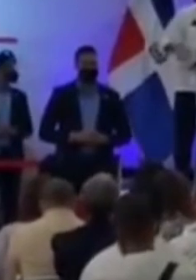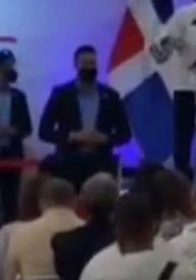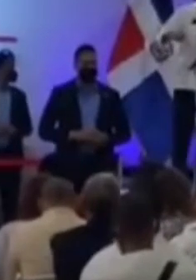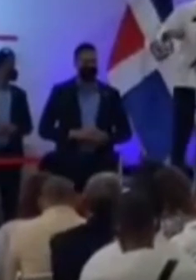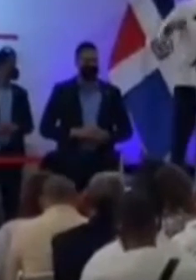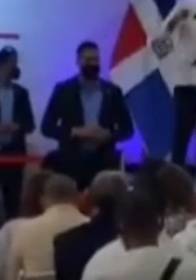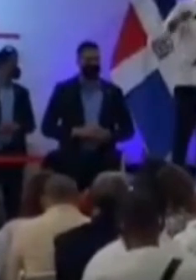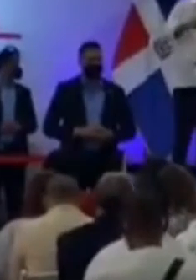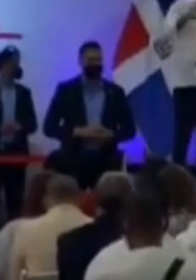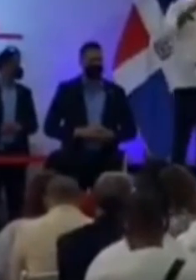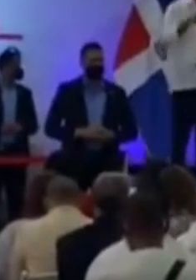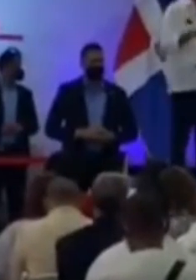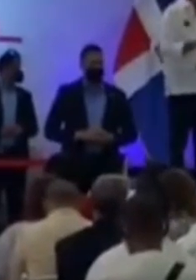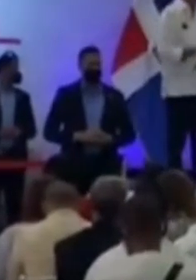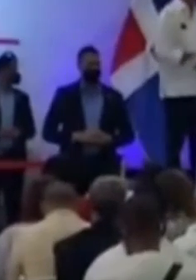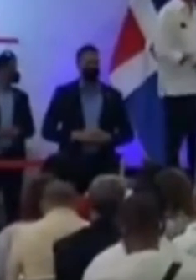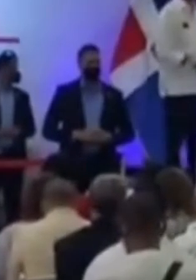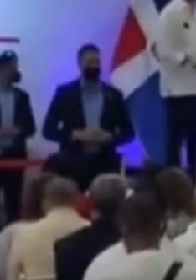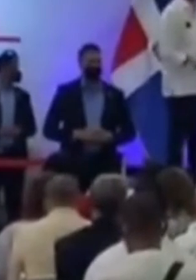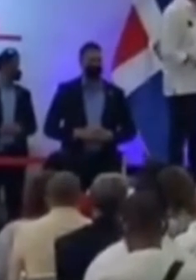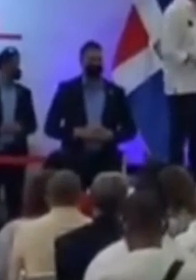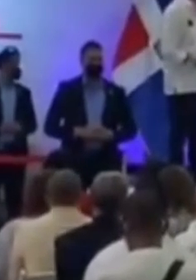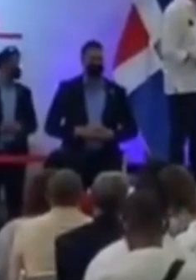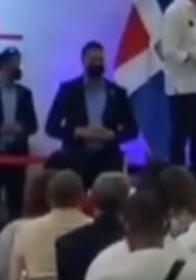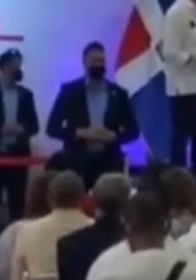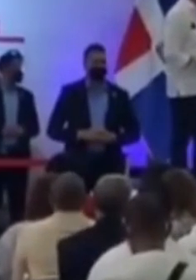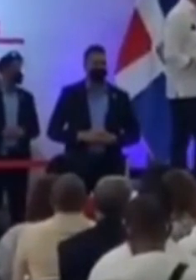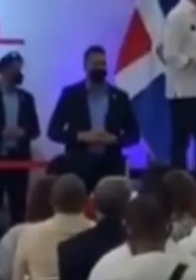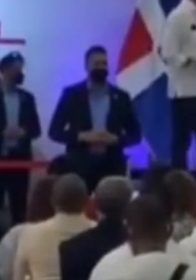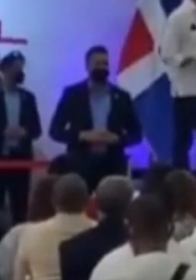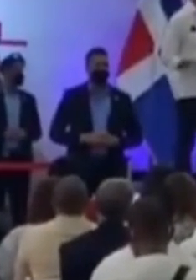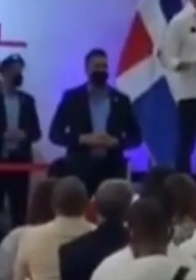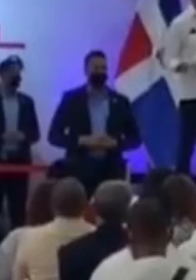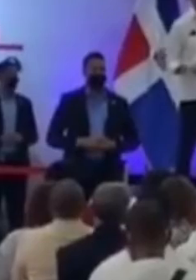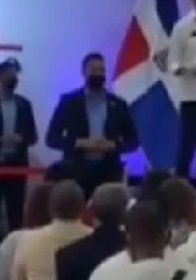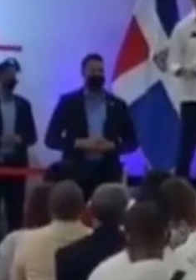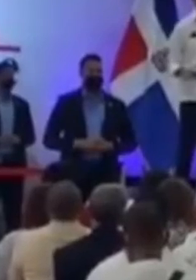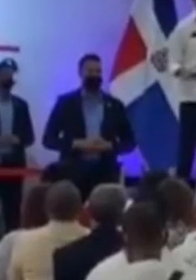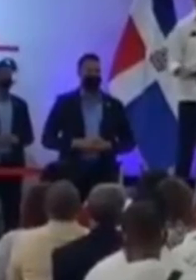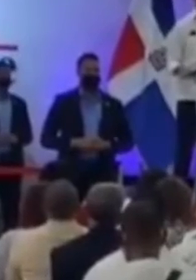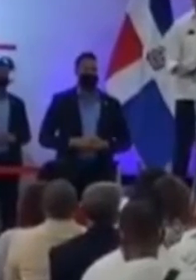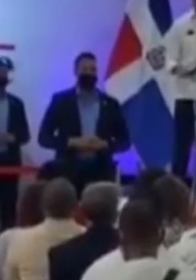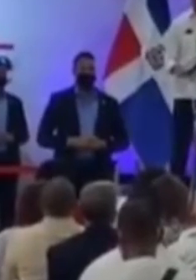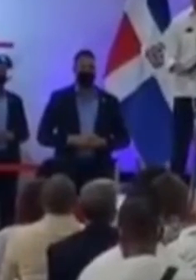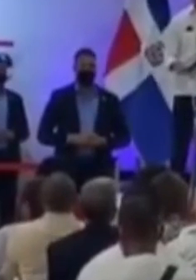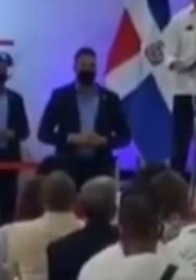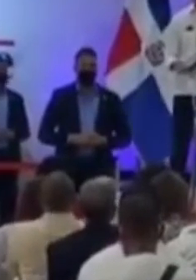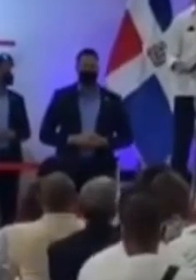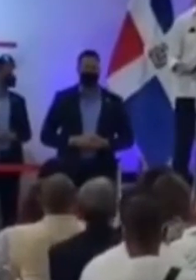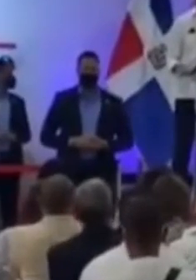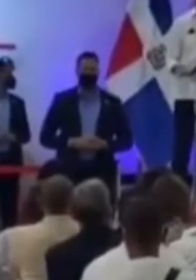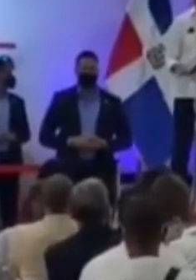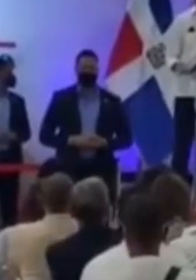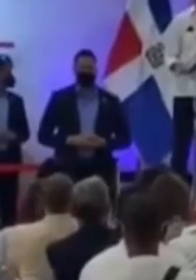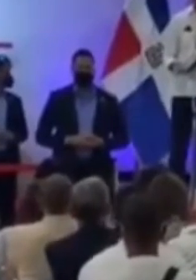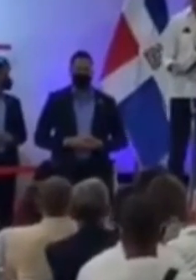cuando estamos convencidos que eso representa el bienestar general y el interés nacional